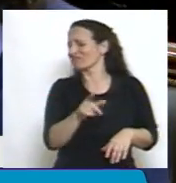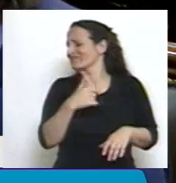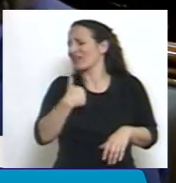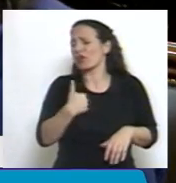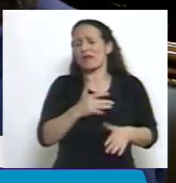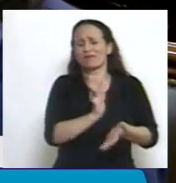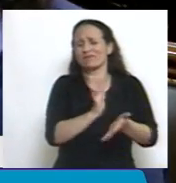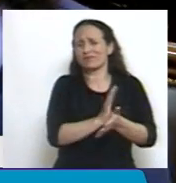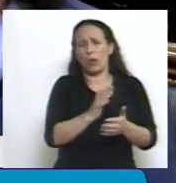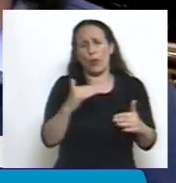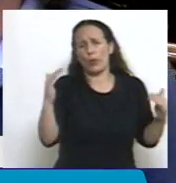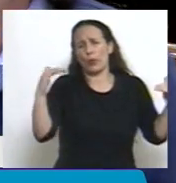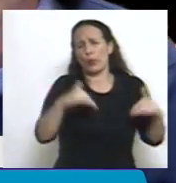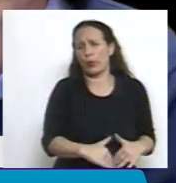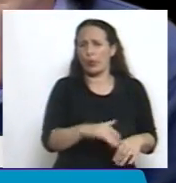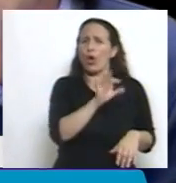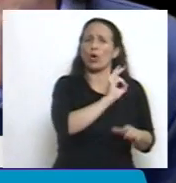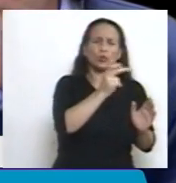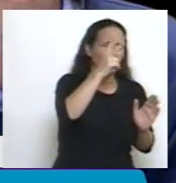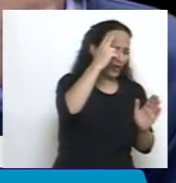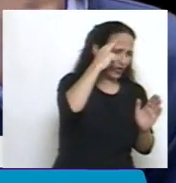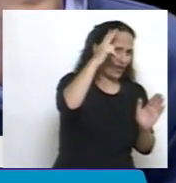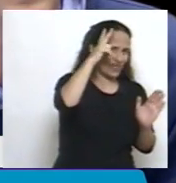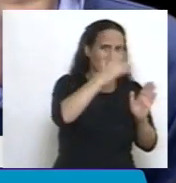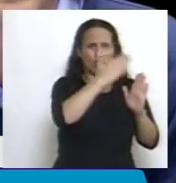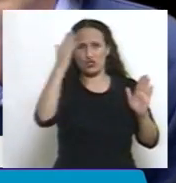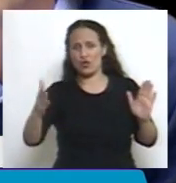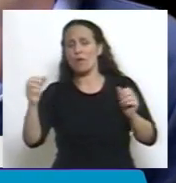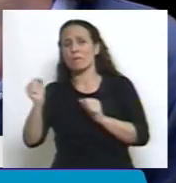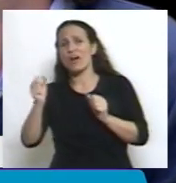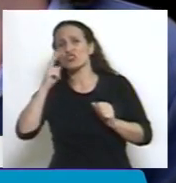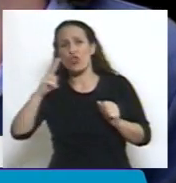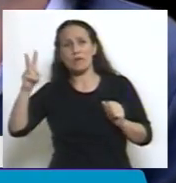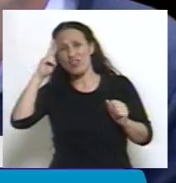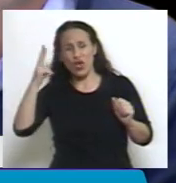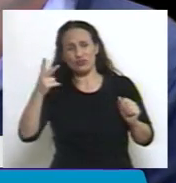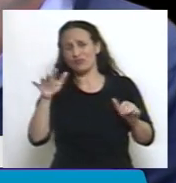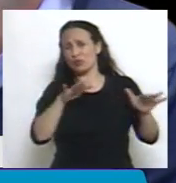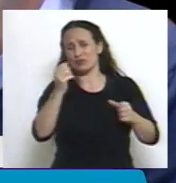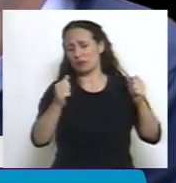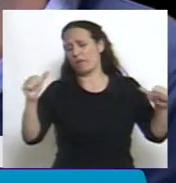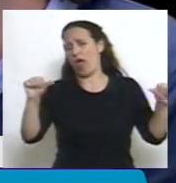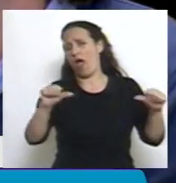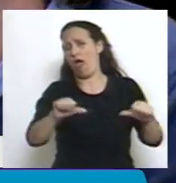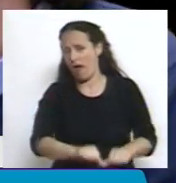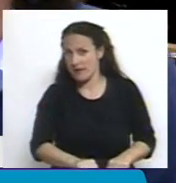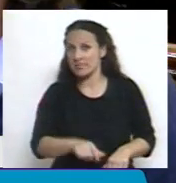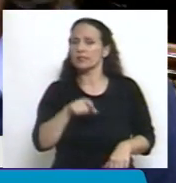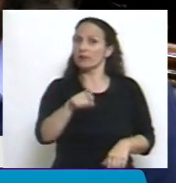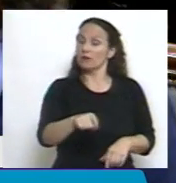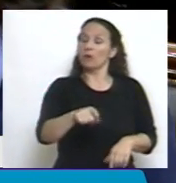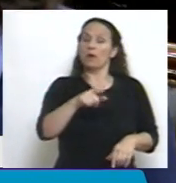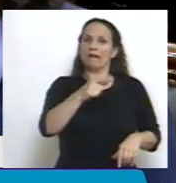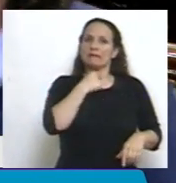una depresión económica desde octubre del 98 hasta mayo del 2002, para tratar de estimular la confianza